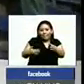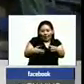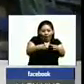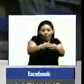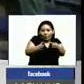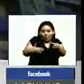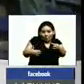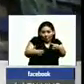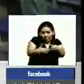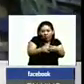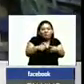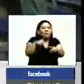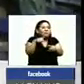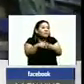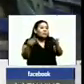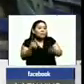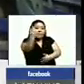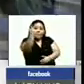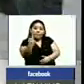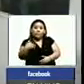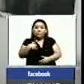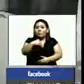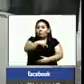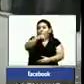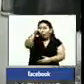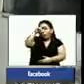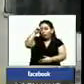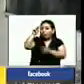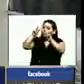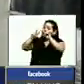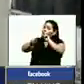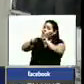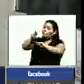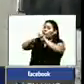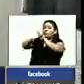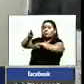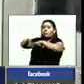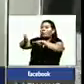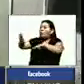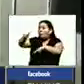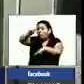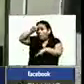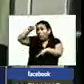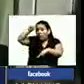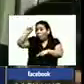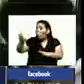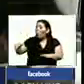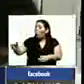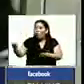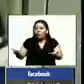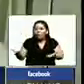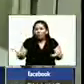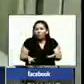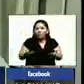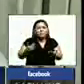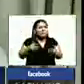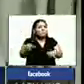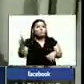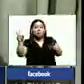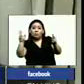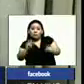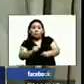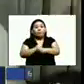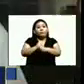Ministro De Trabajo Se encuentra Para revisar Las condiciones Laborales Así como las condiciones De seguridad De todos los